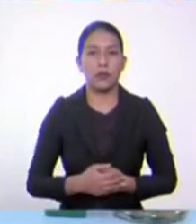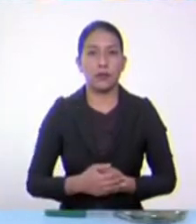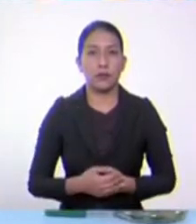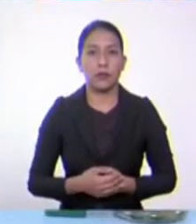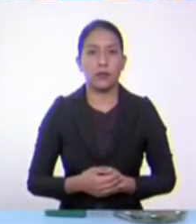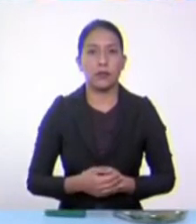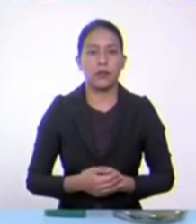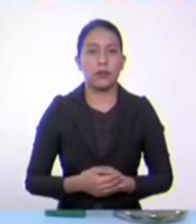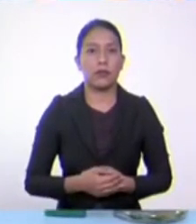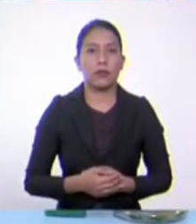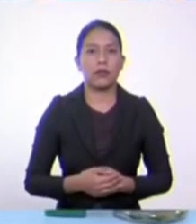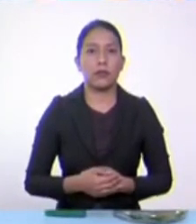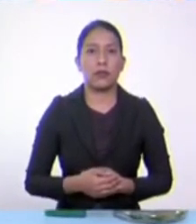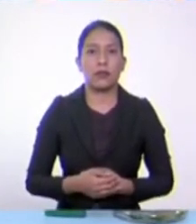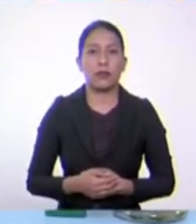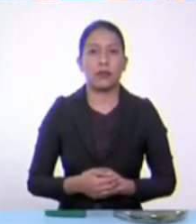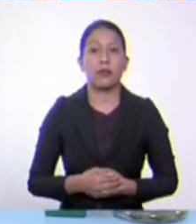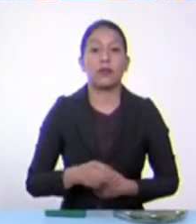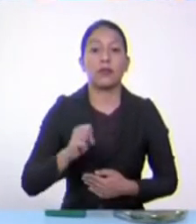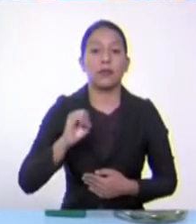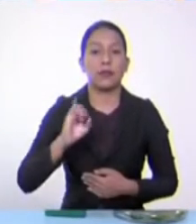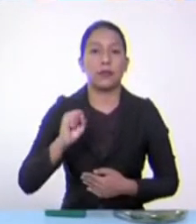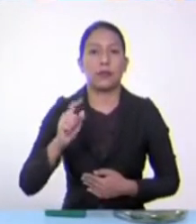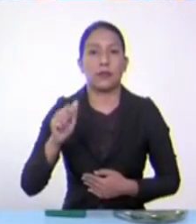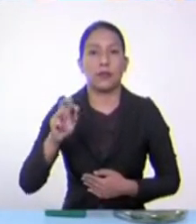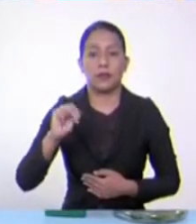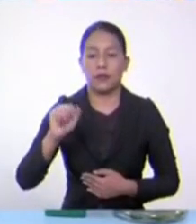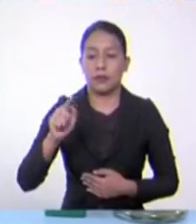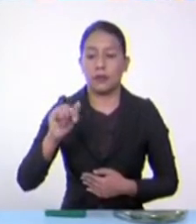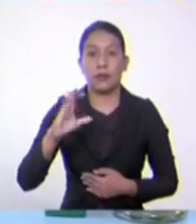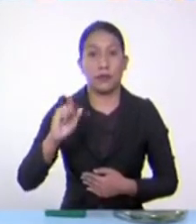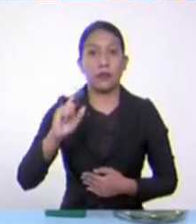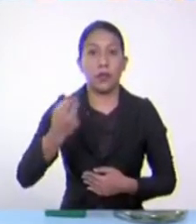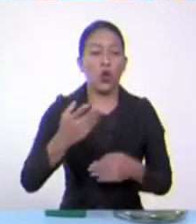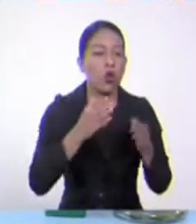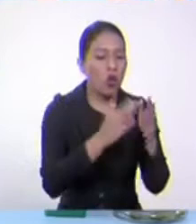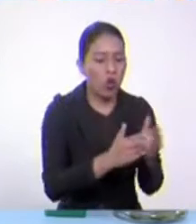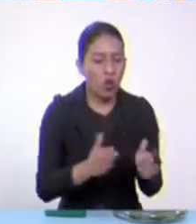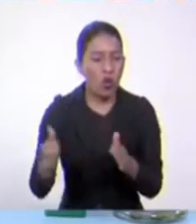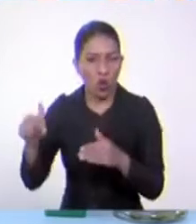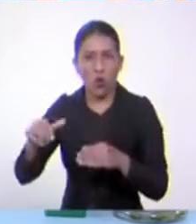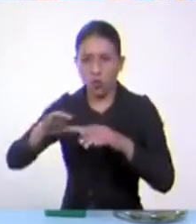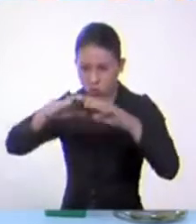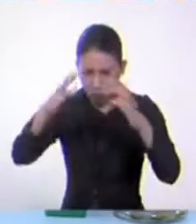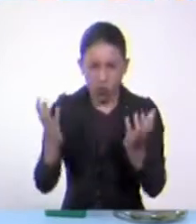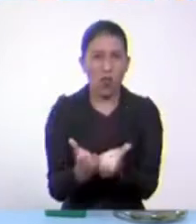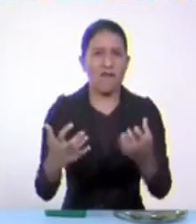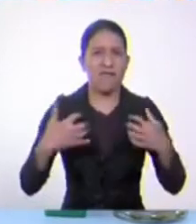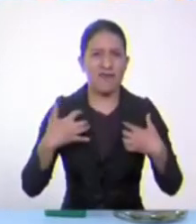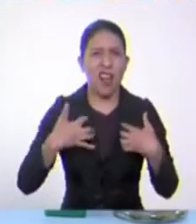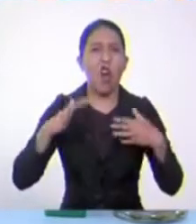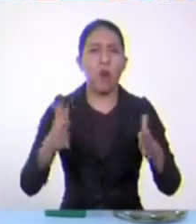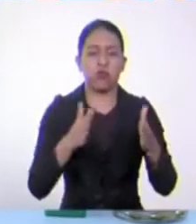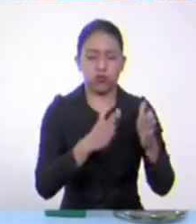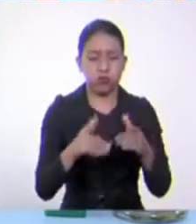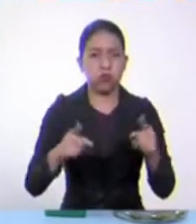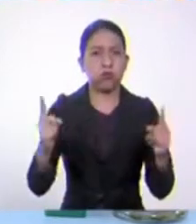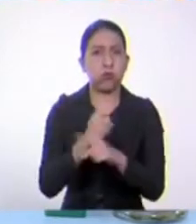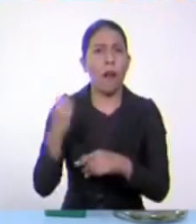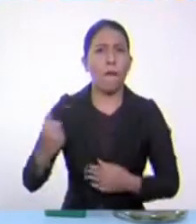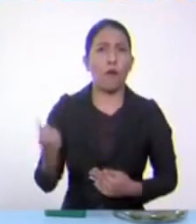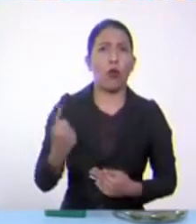La sistemática es la ordenación analítica del mundo viviente para reflejar las relaciones evolutivas de la